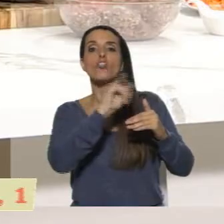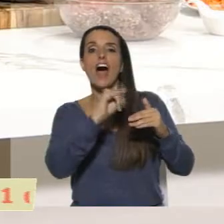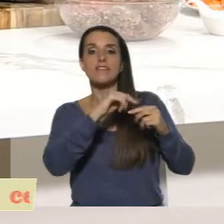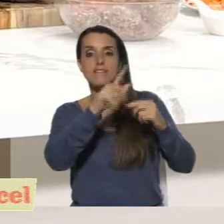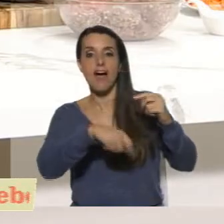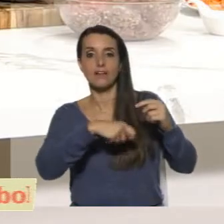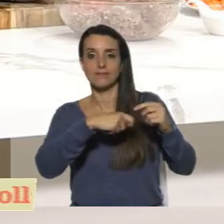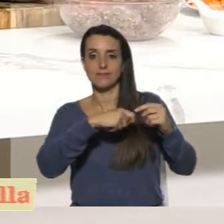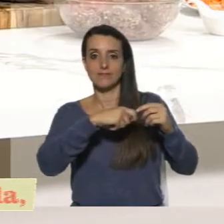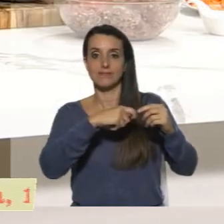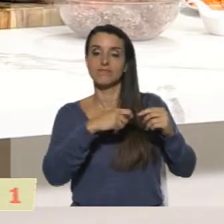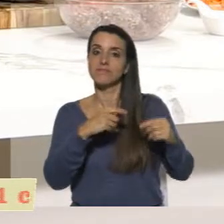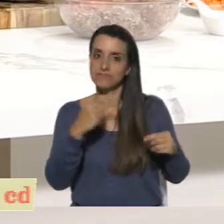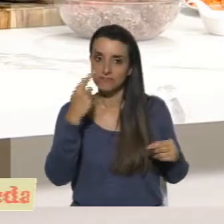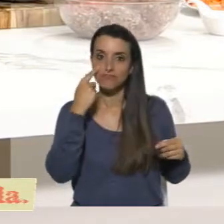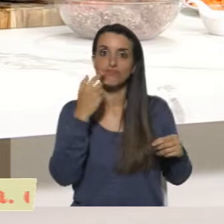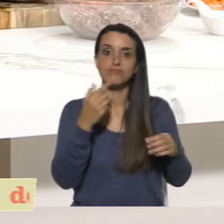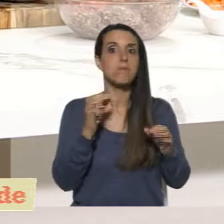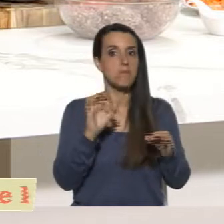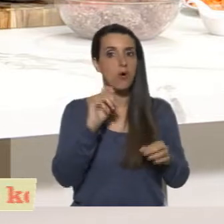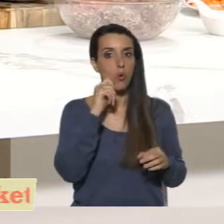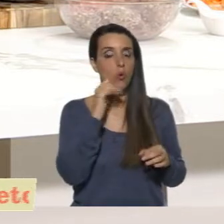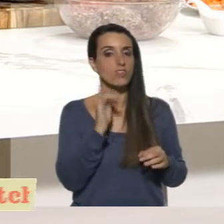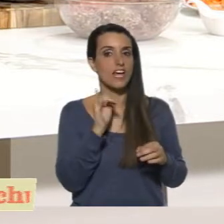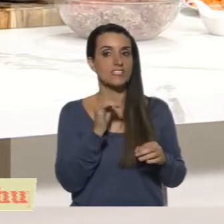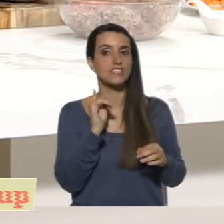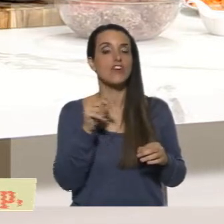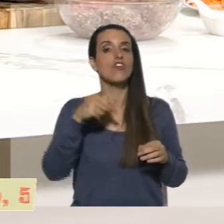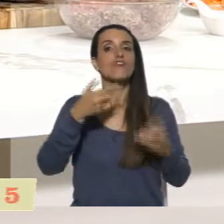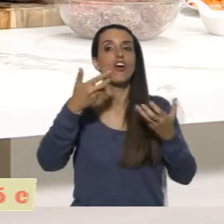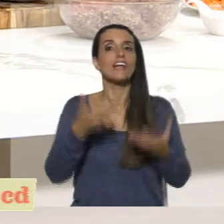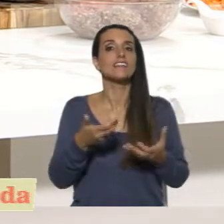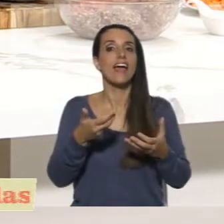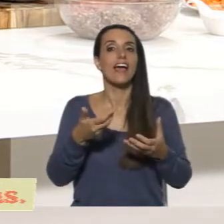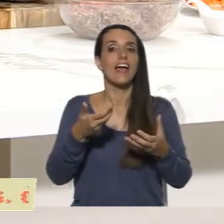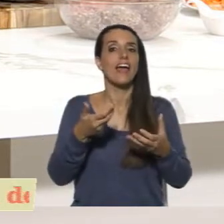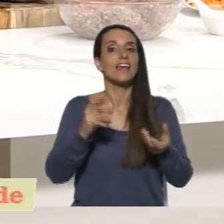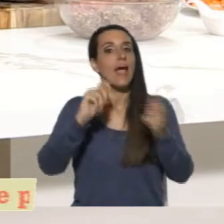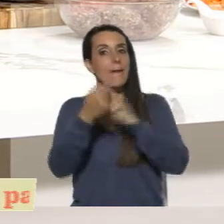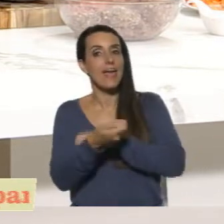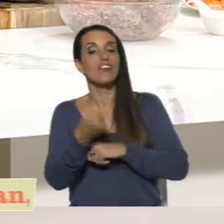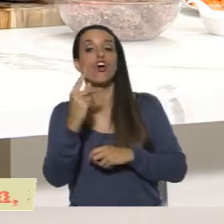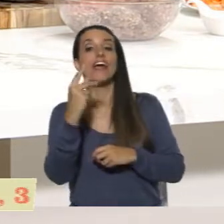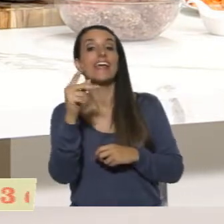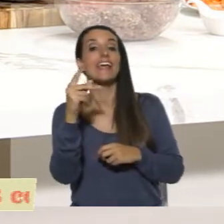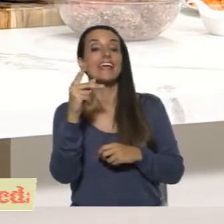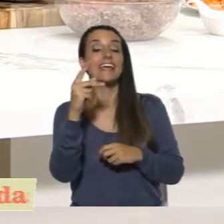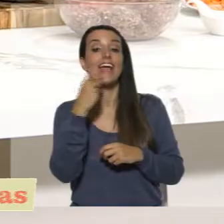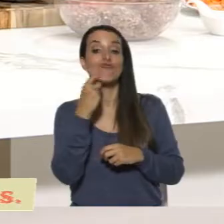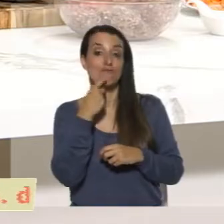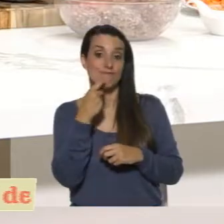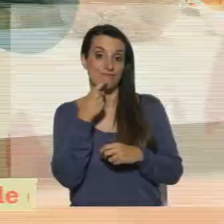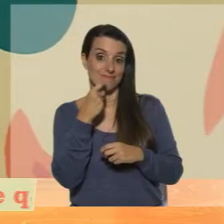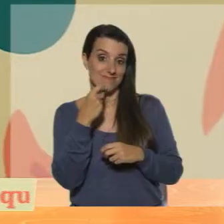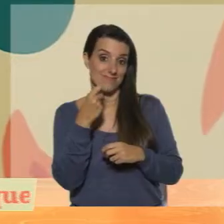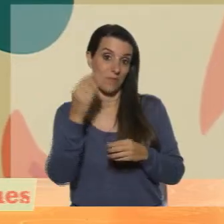viene la mostaza? Lo voy a sí. hacer, ¿eh? Voy a poner la mostaza. Viene bien la mostaza. Y yo la quise cambiar porque la mostaza ya la tenía y le puse ketchup. Queda muy rico también. Me gusta ¿eh? También.